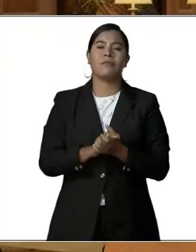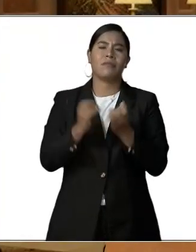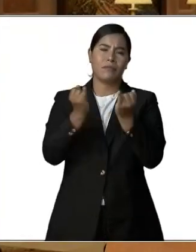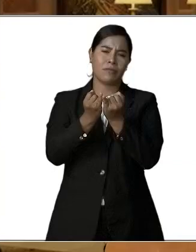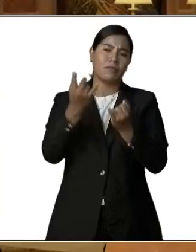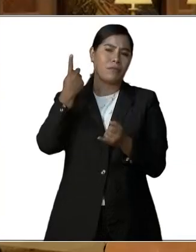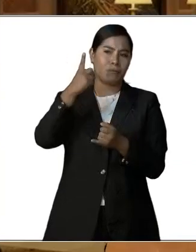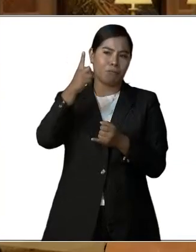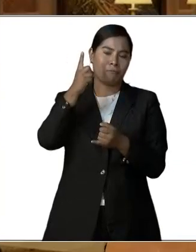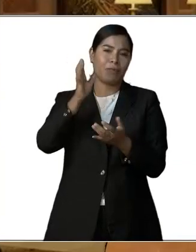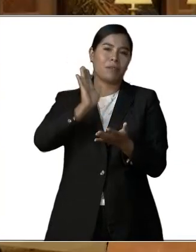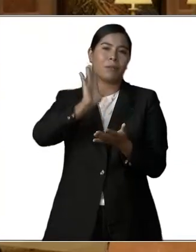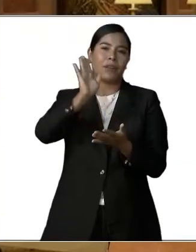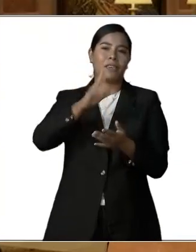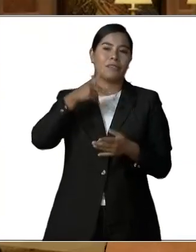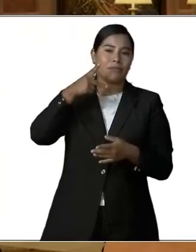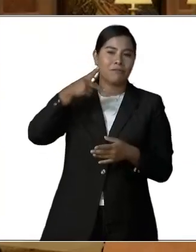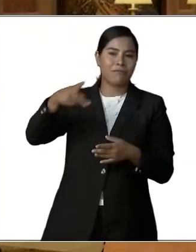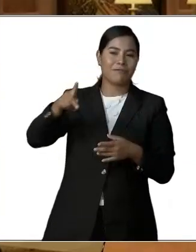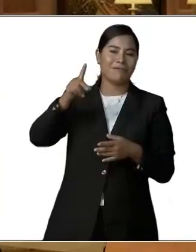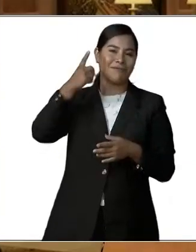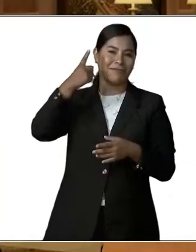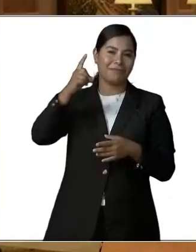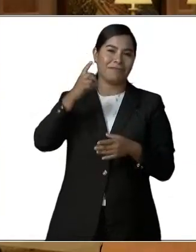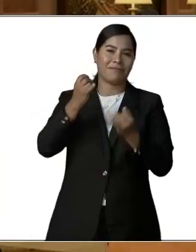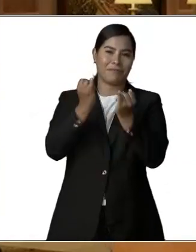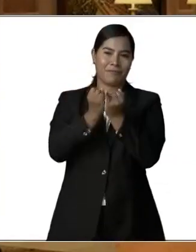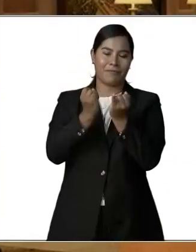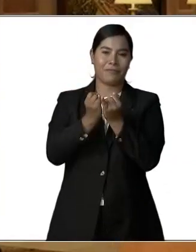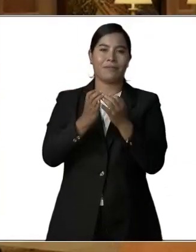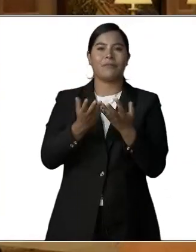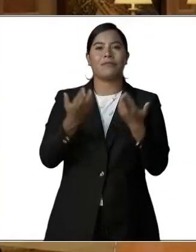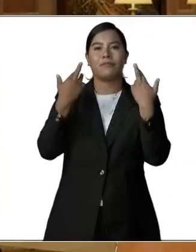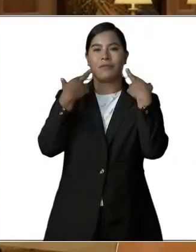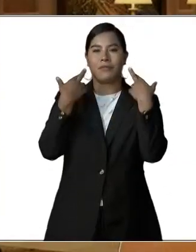particular en Durango y me parece que lo estamos logrando. Bueno, en las reuniones que